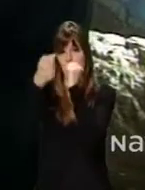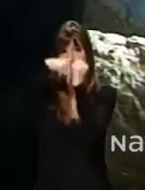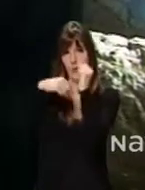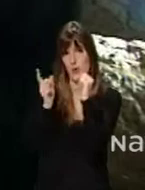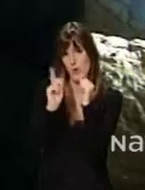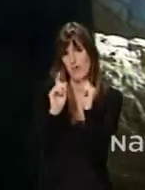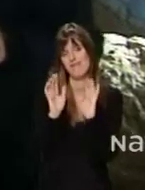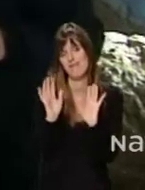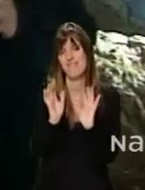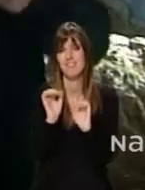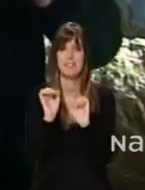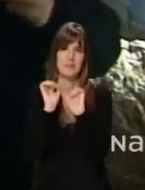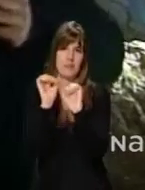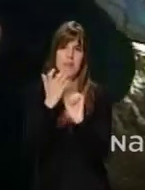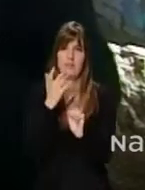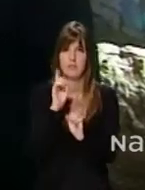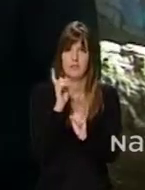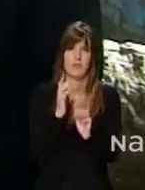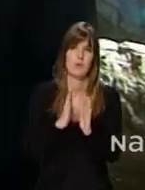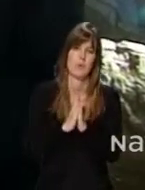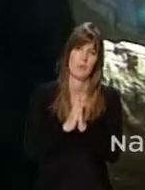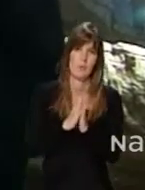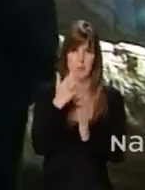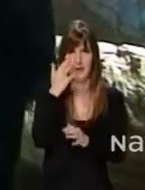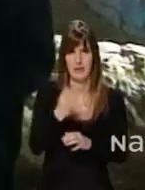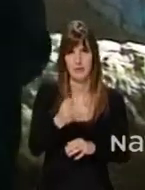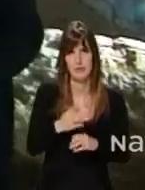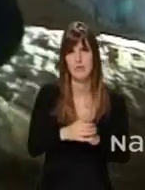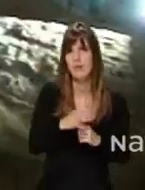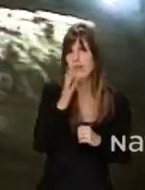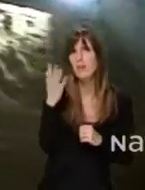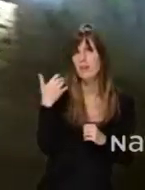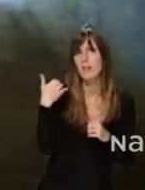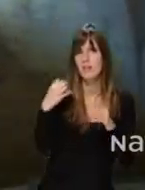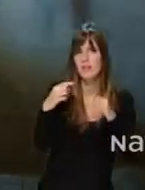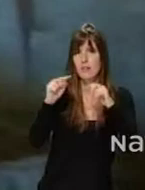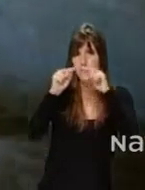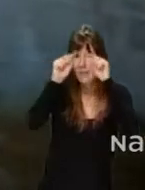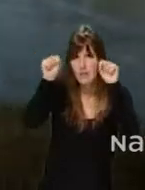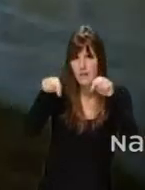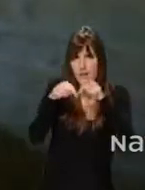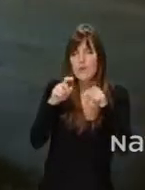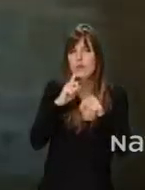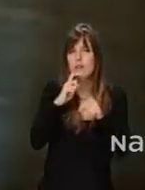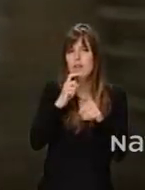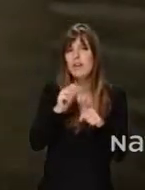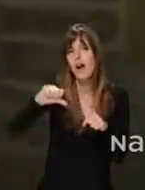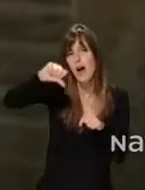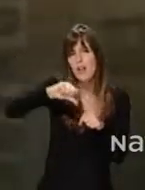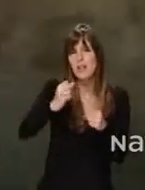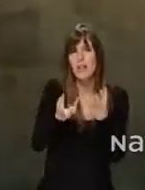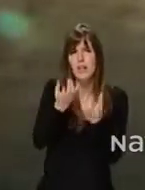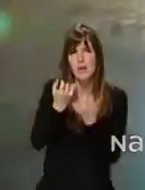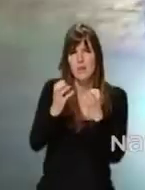creo. Menos mal, porque si no el párroco... Sí, sí. Y además por ahí echaba aceite hirviendo, ¿no? Yo no sé,